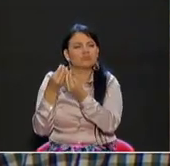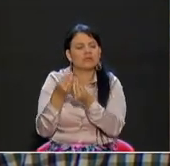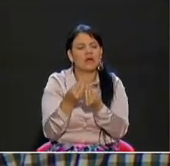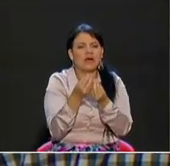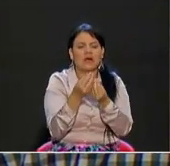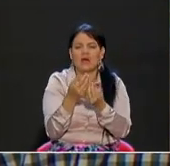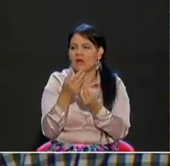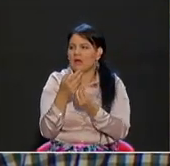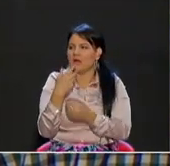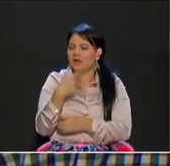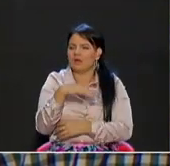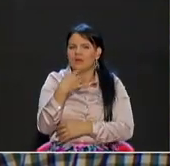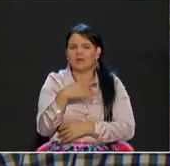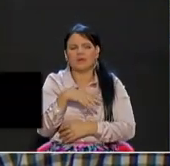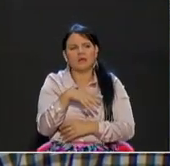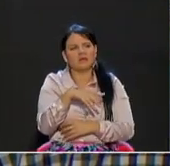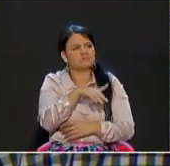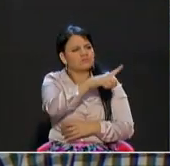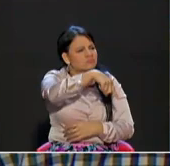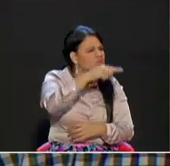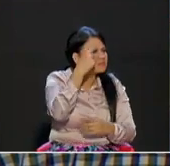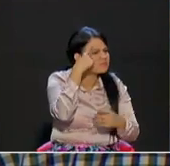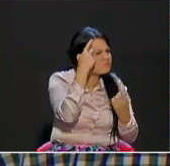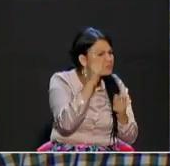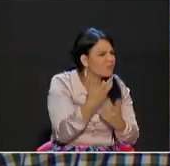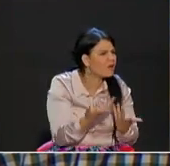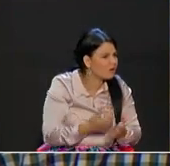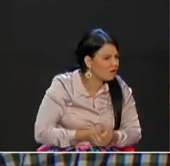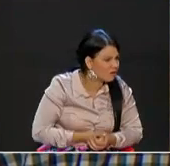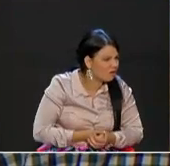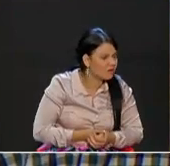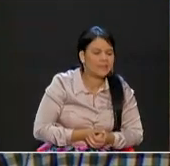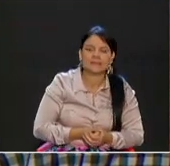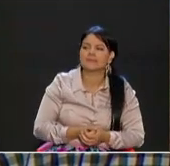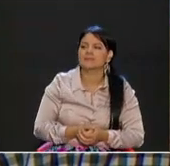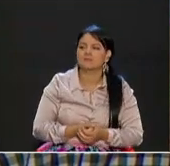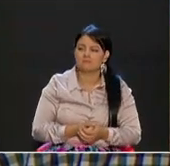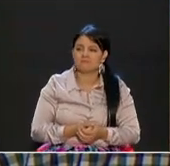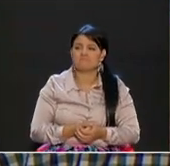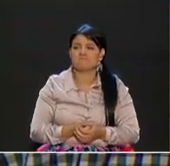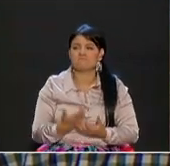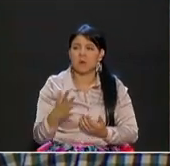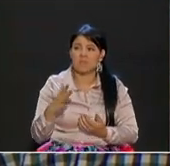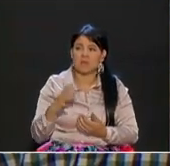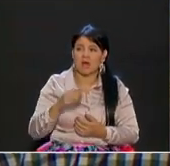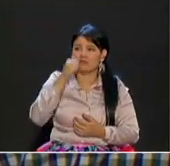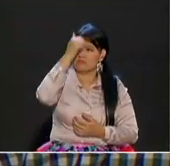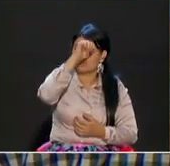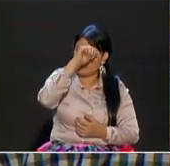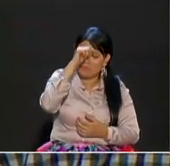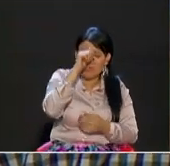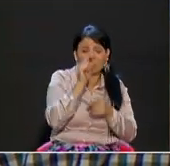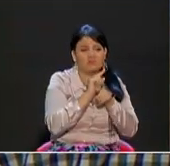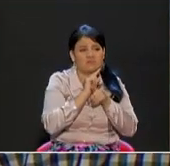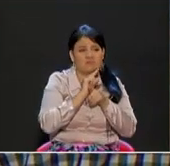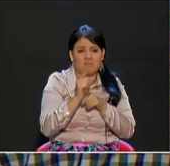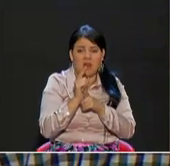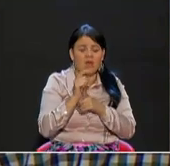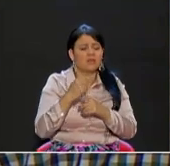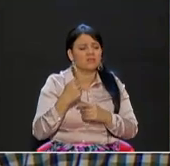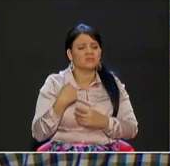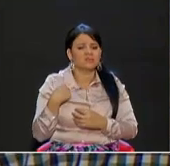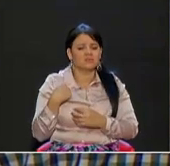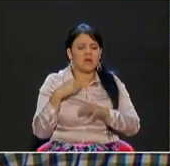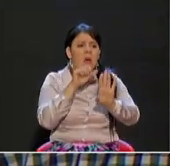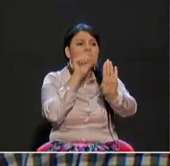de la ciudadanía es esa todos los domingos o los fines de semana van unos tipos y les tocan la puerta a la gente y le